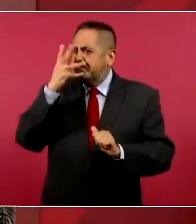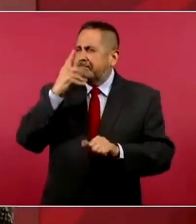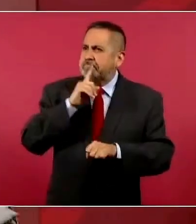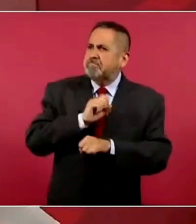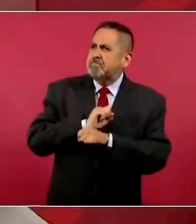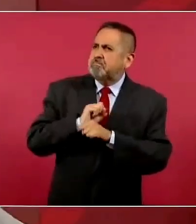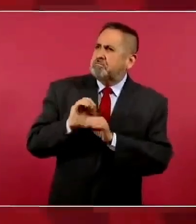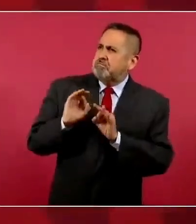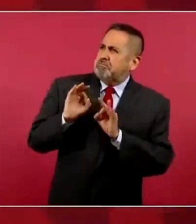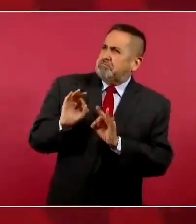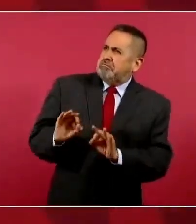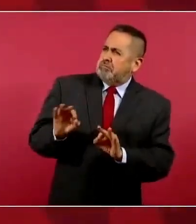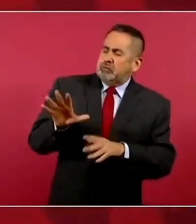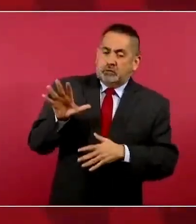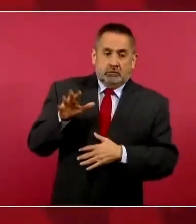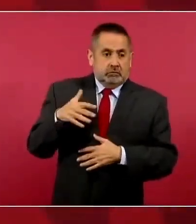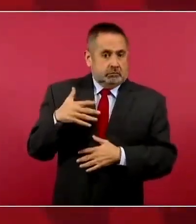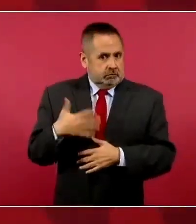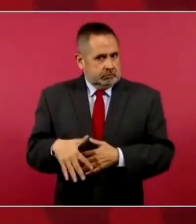entonces dice uno, no,